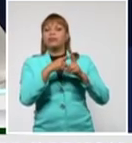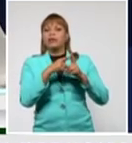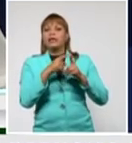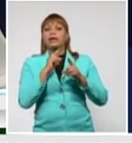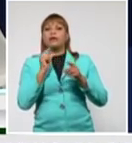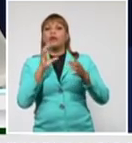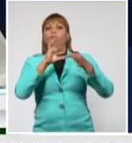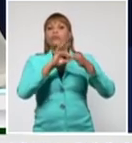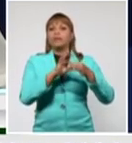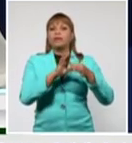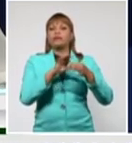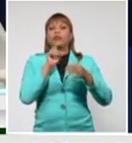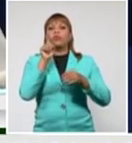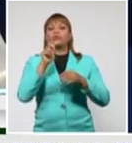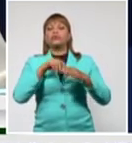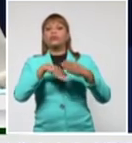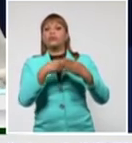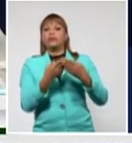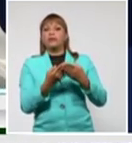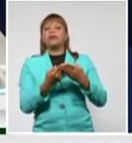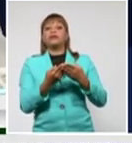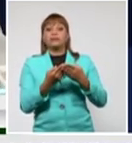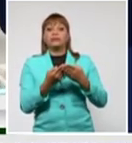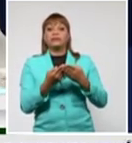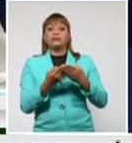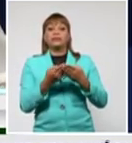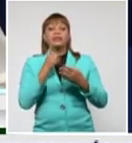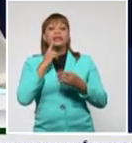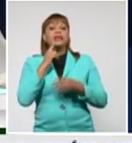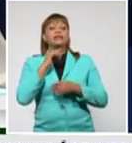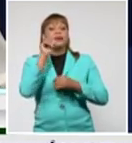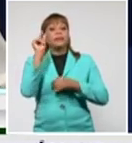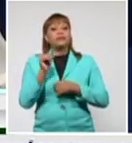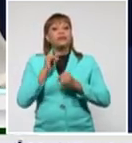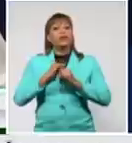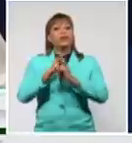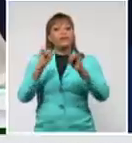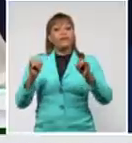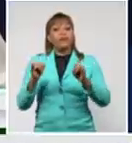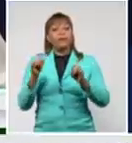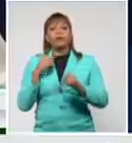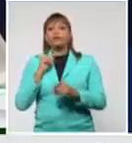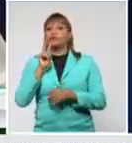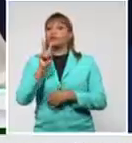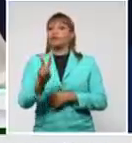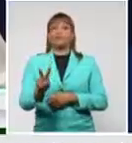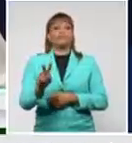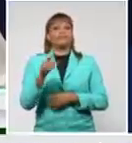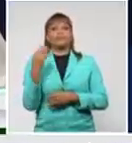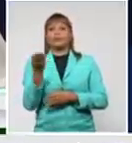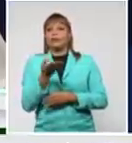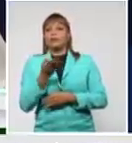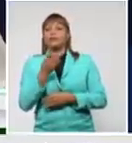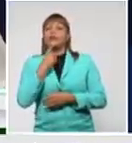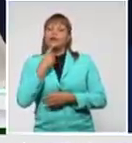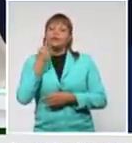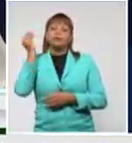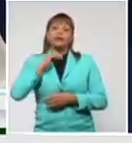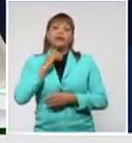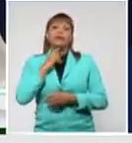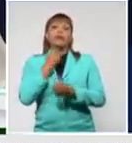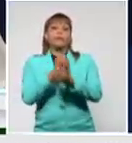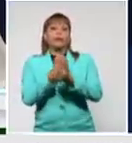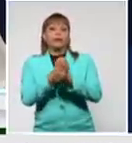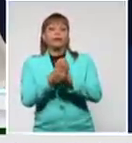14 días y si esa persona lo informa, nosotros nos presentamos porque tenemos mucho riesgo de tener